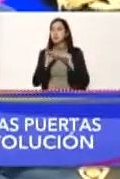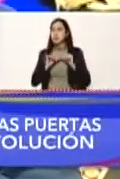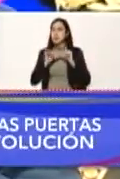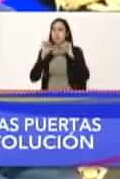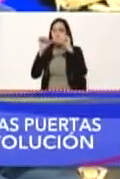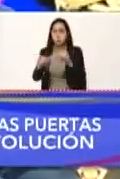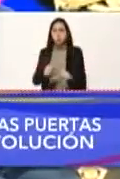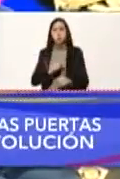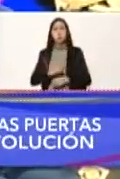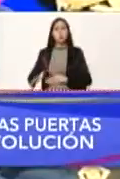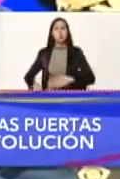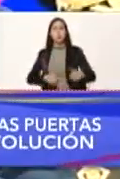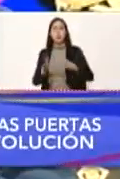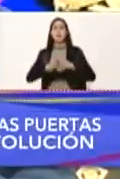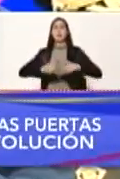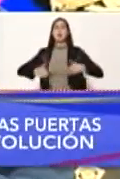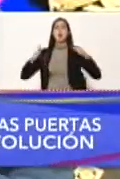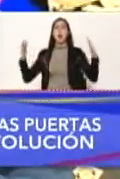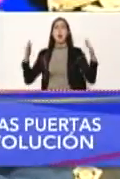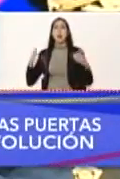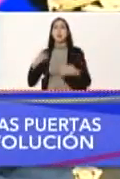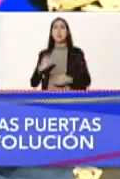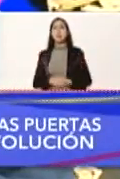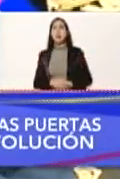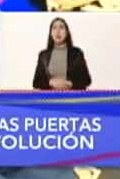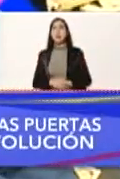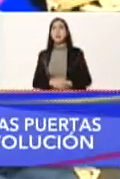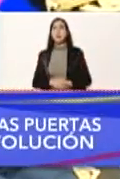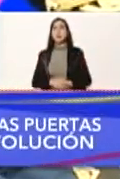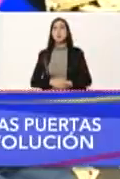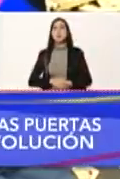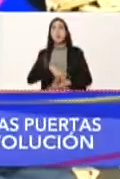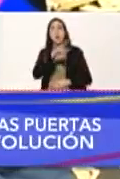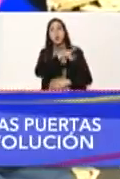el camino grande hacia el tricentenario